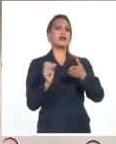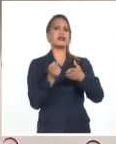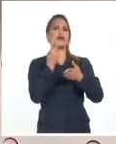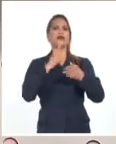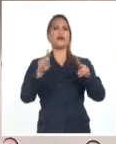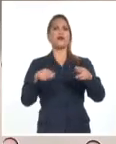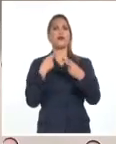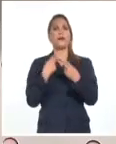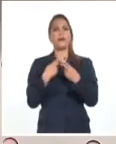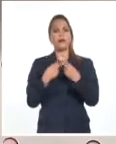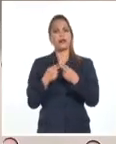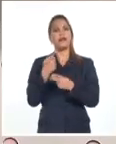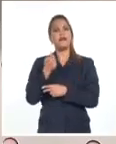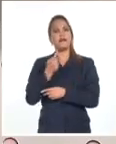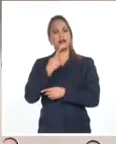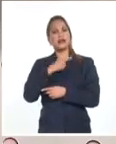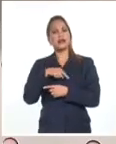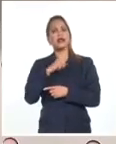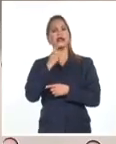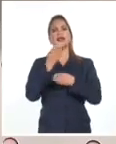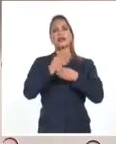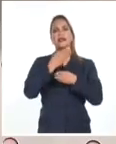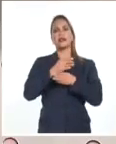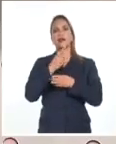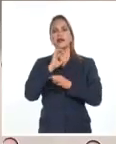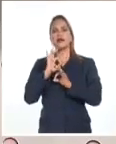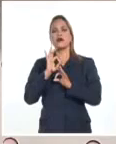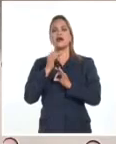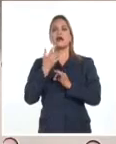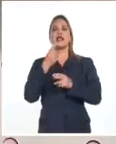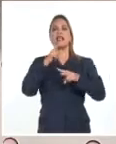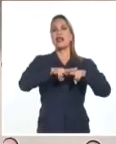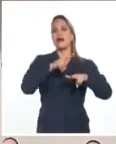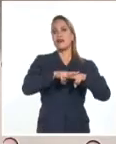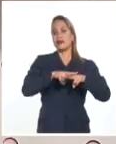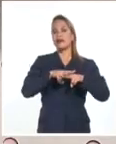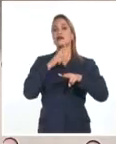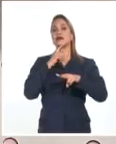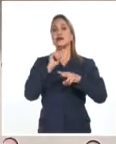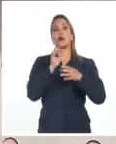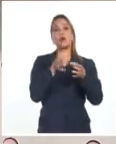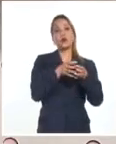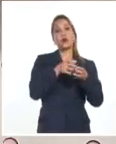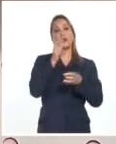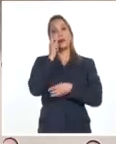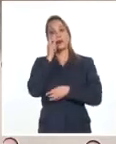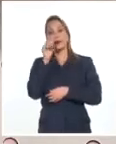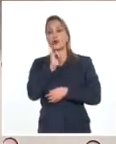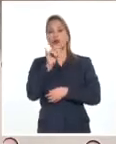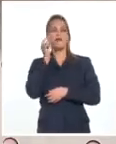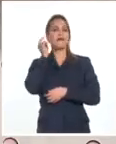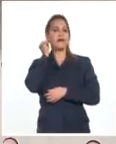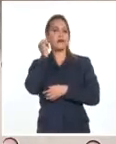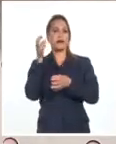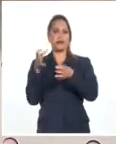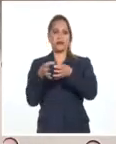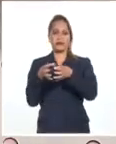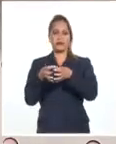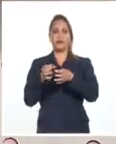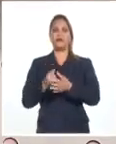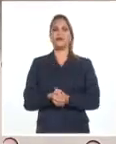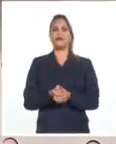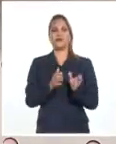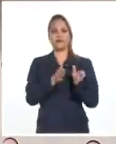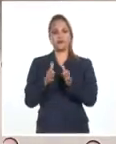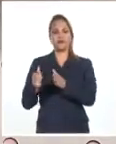les quedan por efectuar a cargo de Santiago versus capitalinos, tanto en el masculino como en el femenino. Pasamos